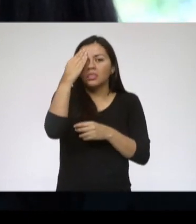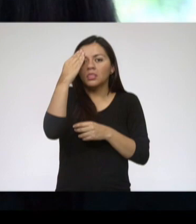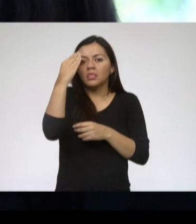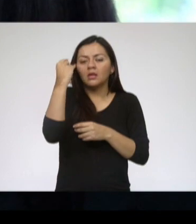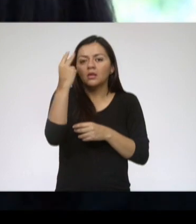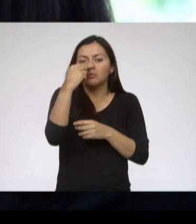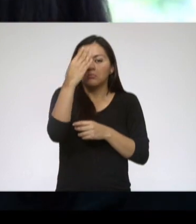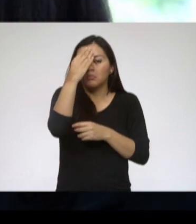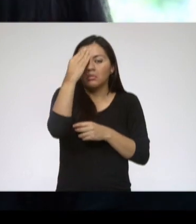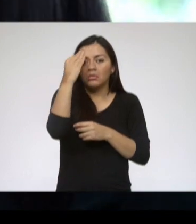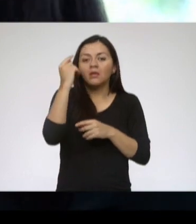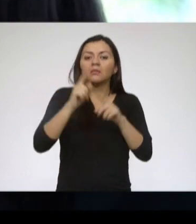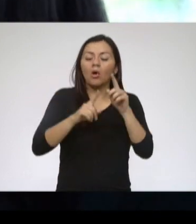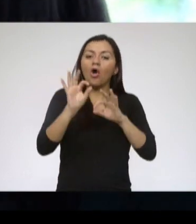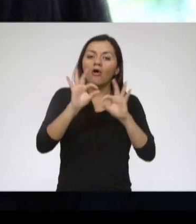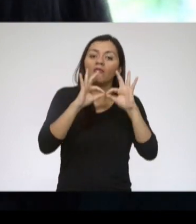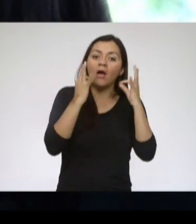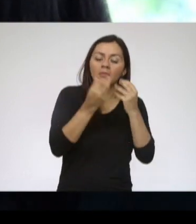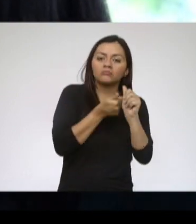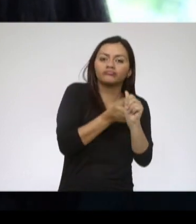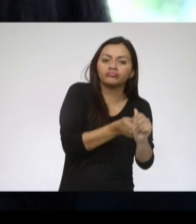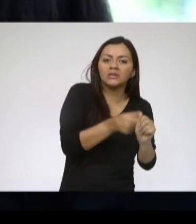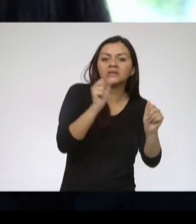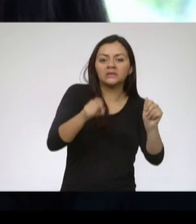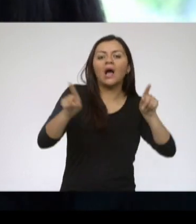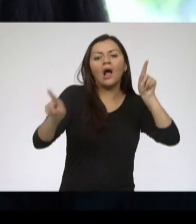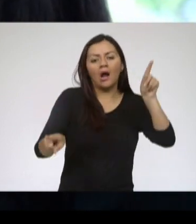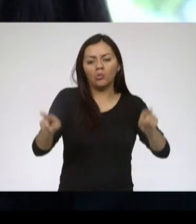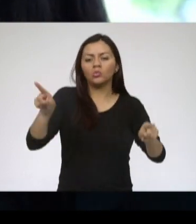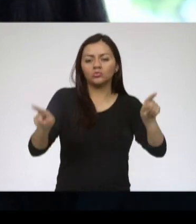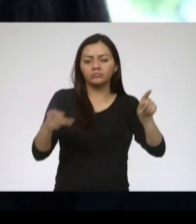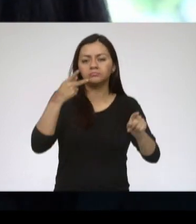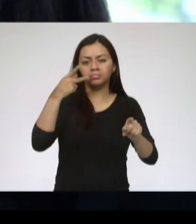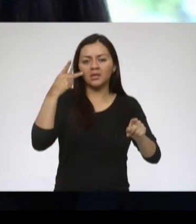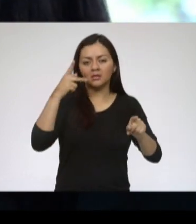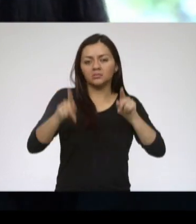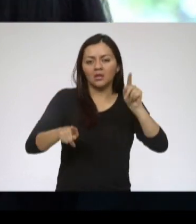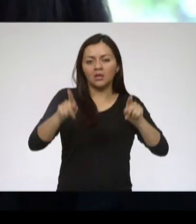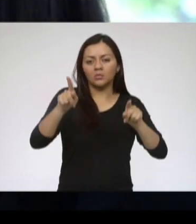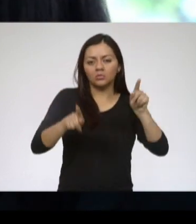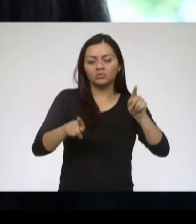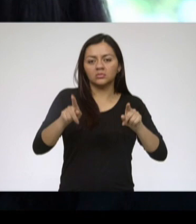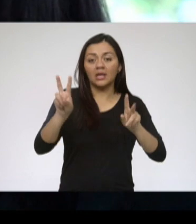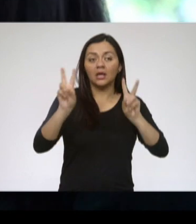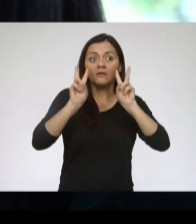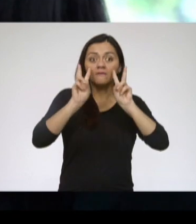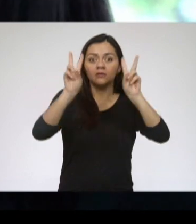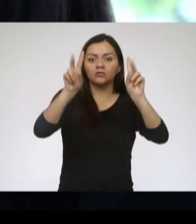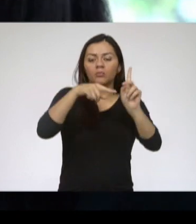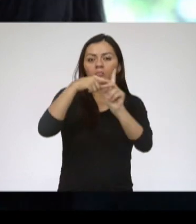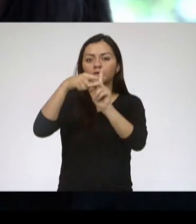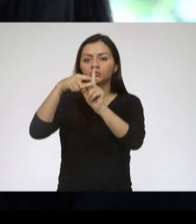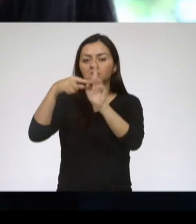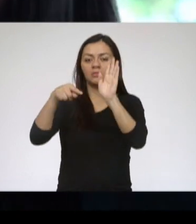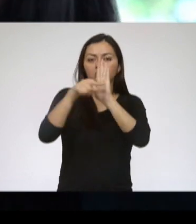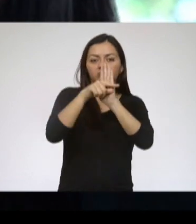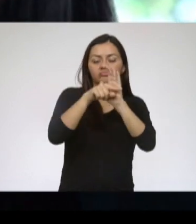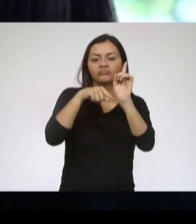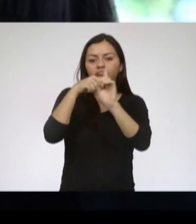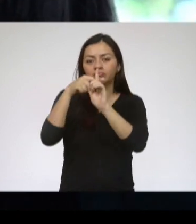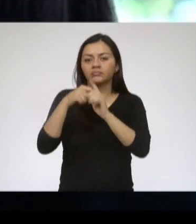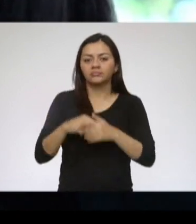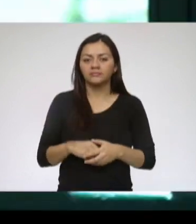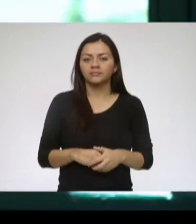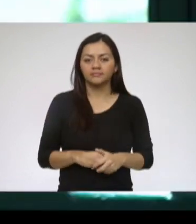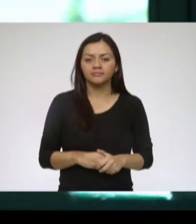concepto este de lo que era su familia a pesar de no estar presentes, siempre tienen esta visión positiva de la gente que se quedó, es decir, de los